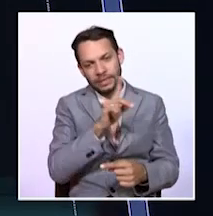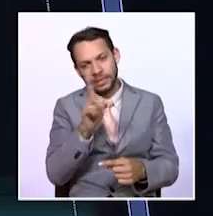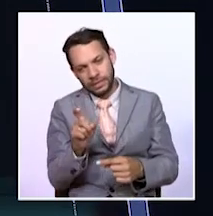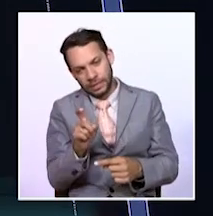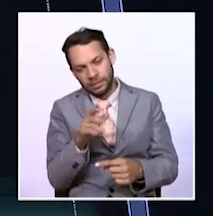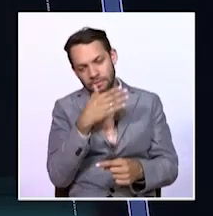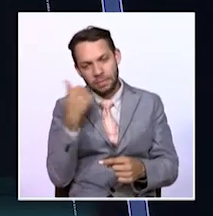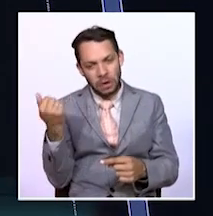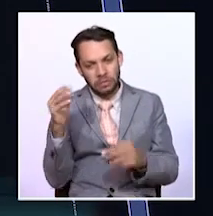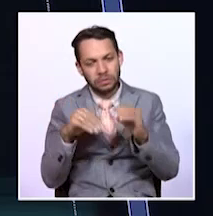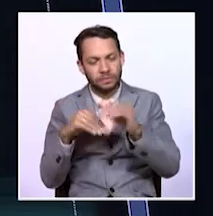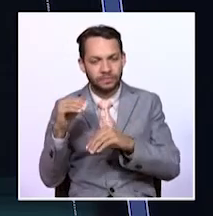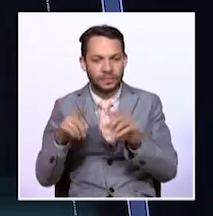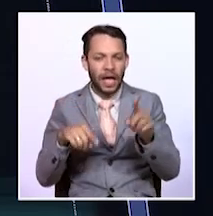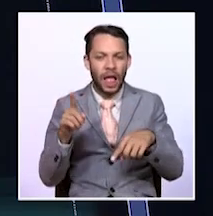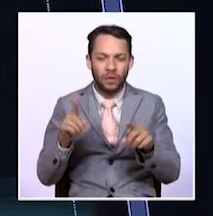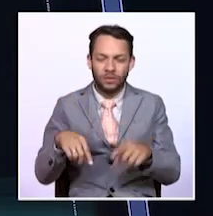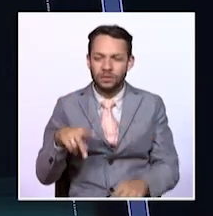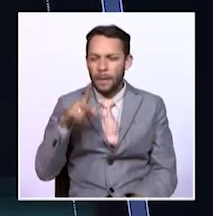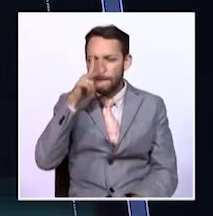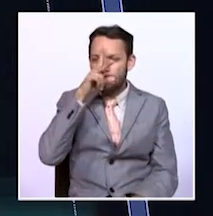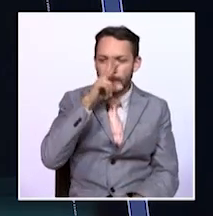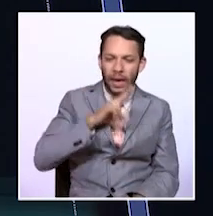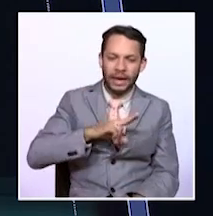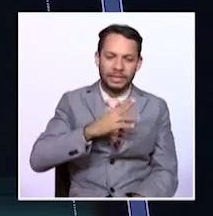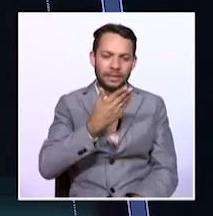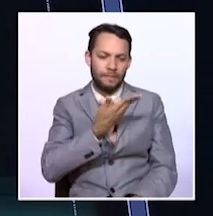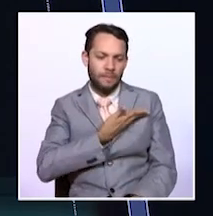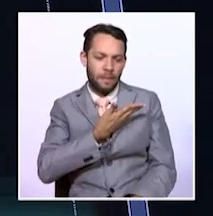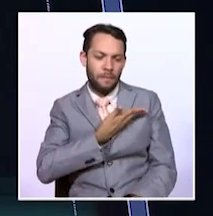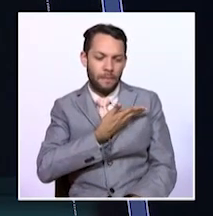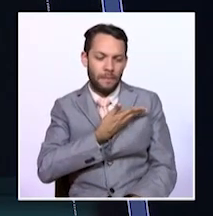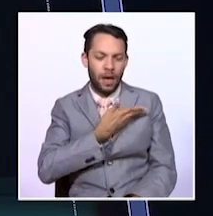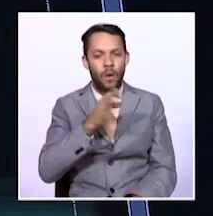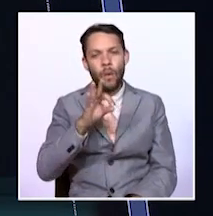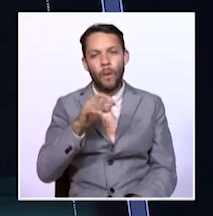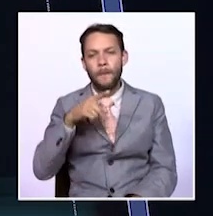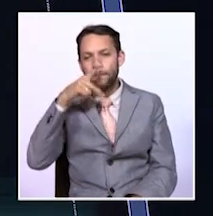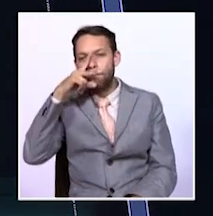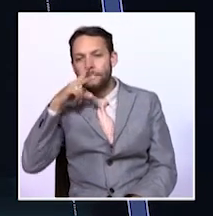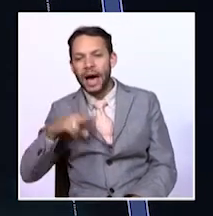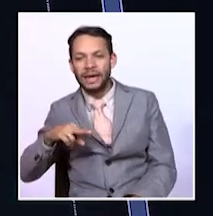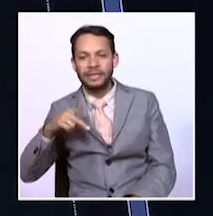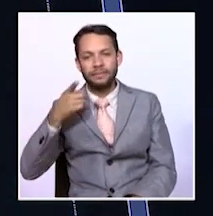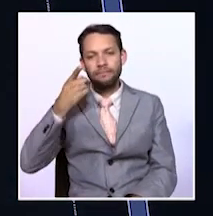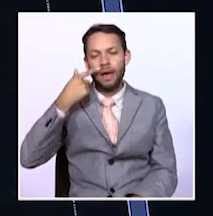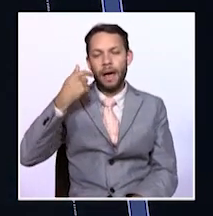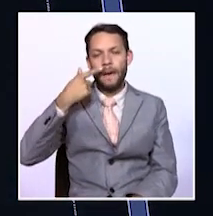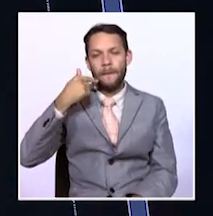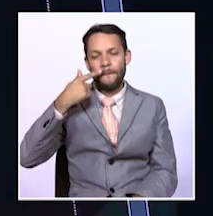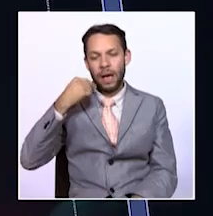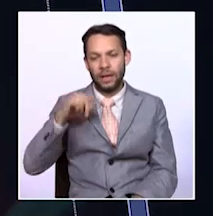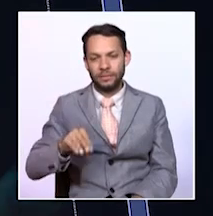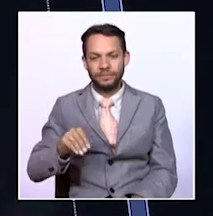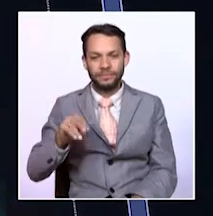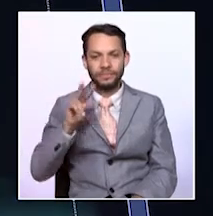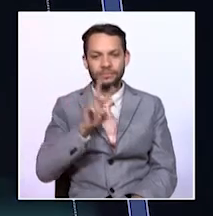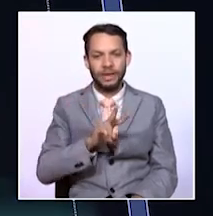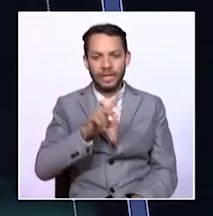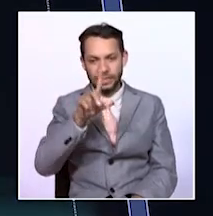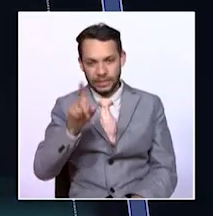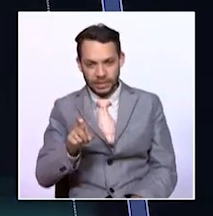comparar o hallar un parecido a la mamá ni al papá. Ya después de las 26 semanas, hacia la